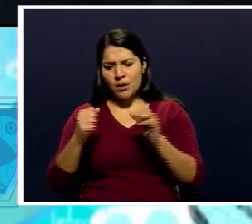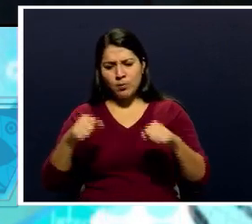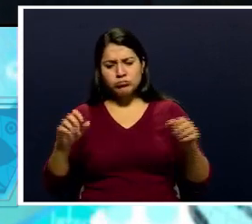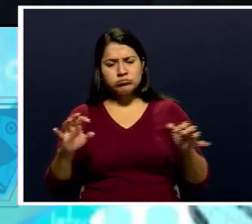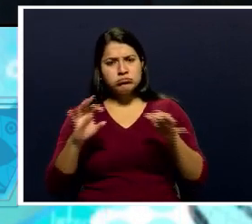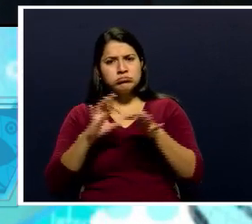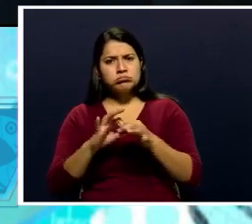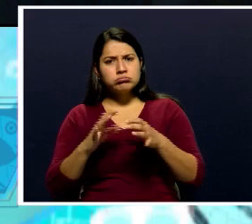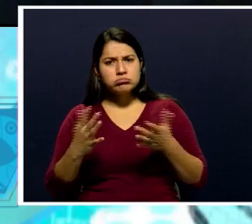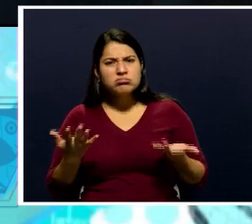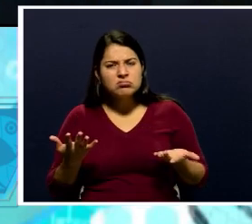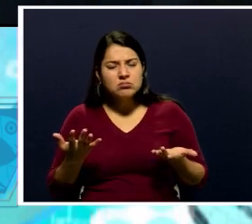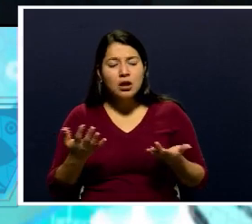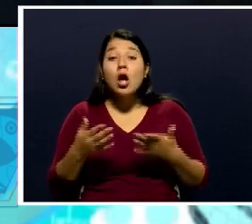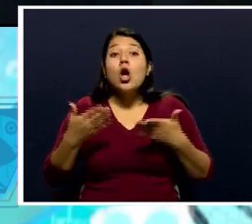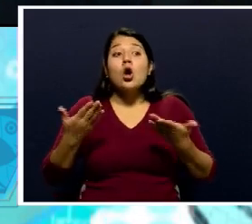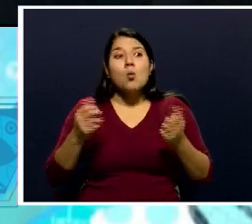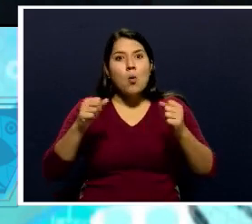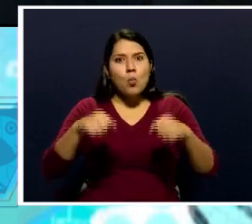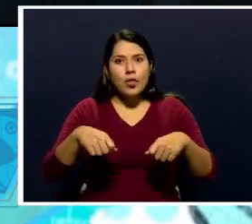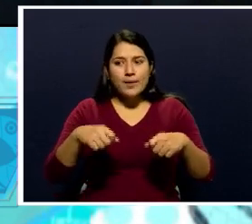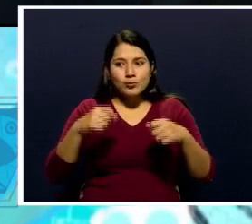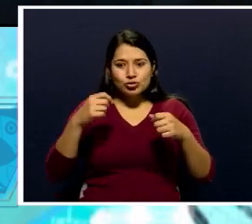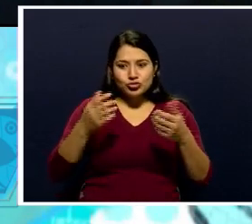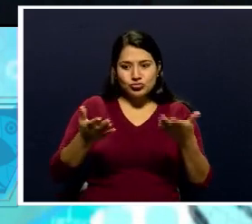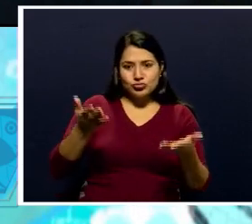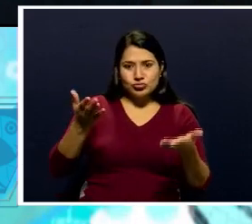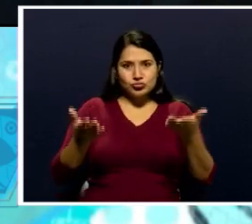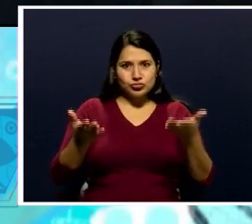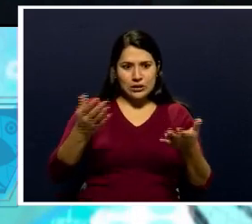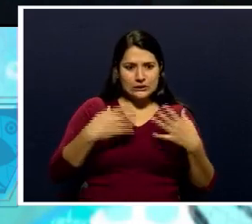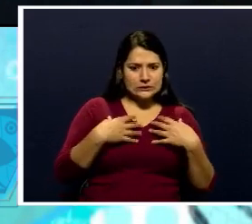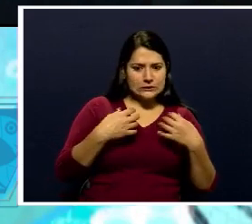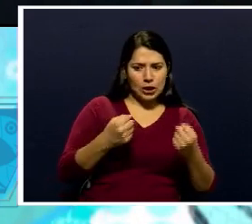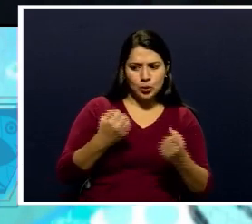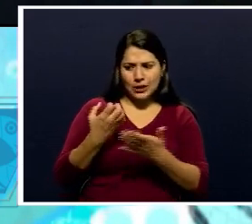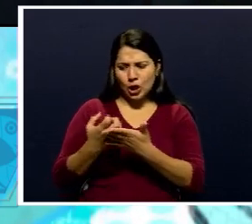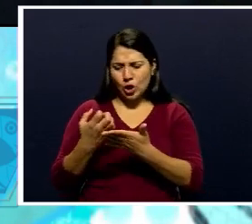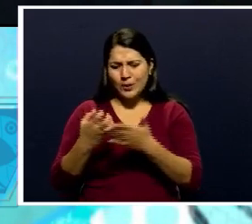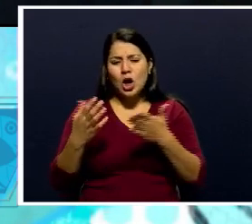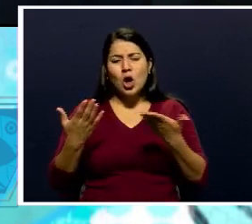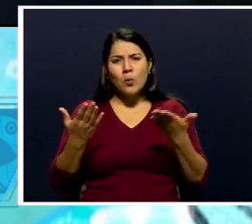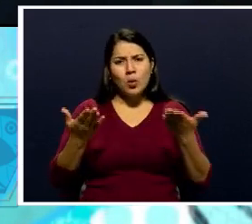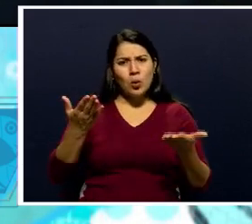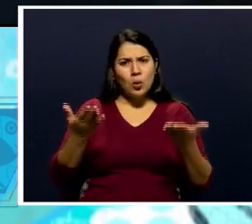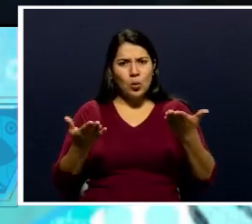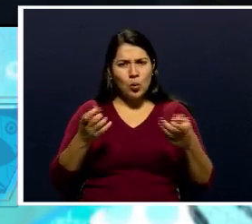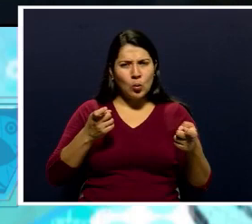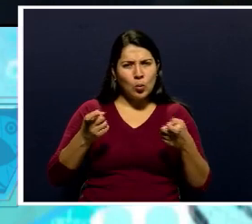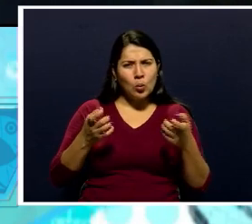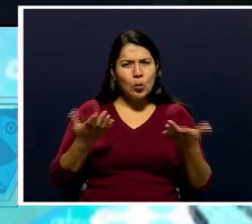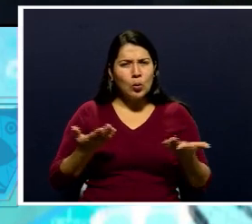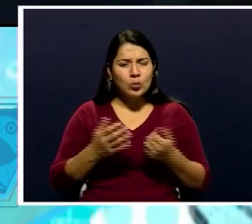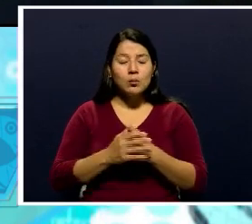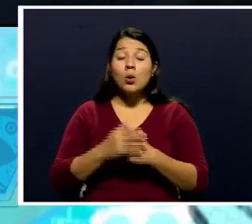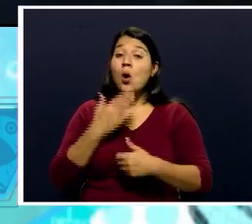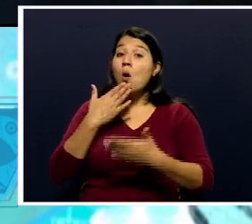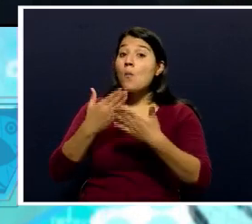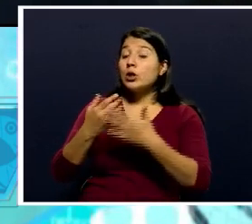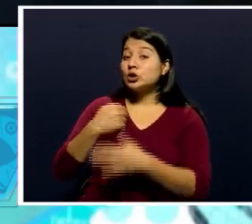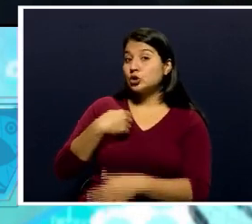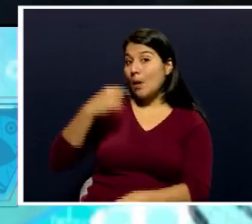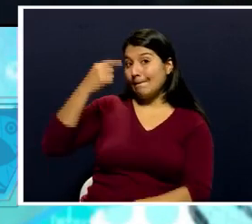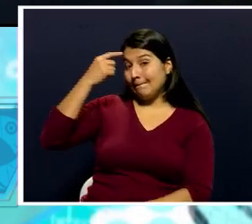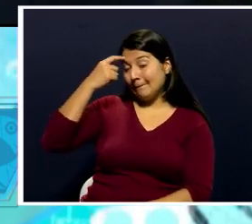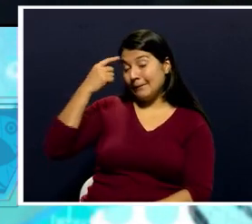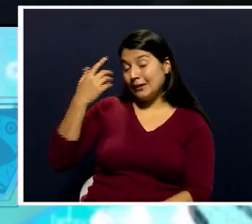pensar en los balances de estas prioridades, salud y economía? Bueno, yo pienso